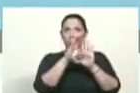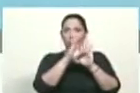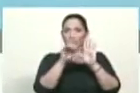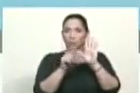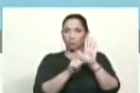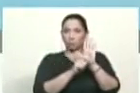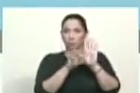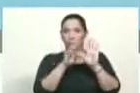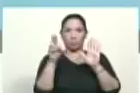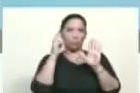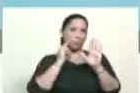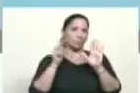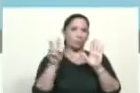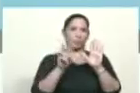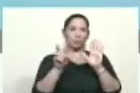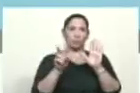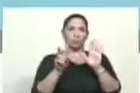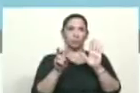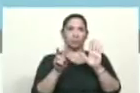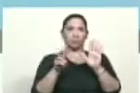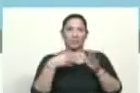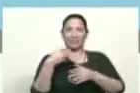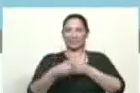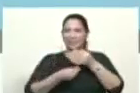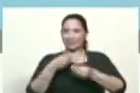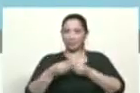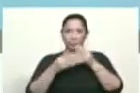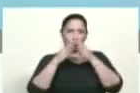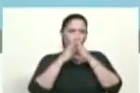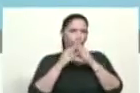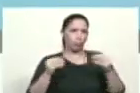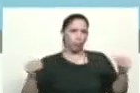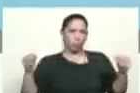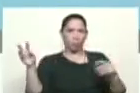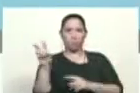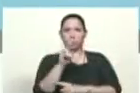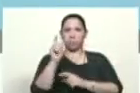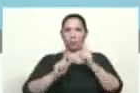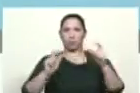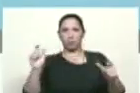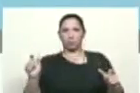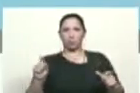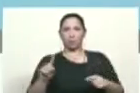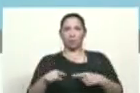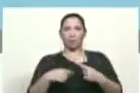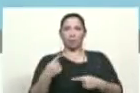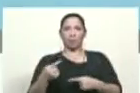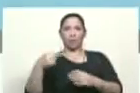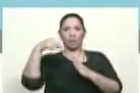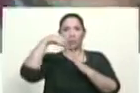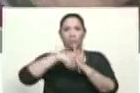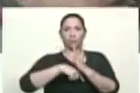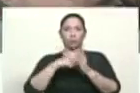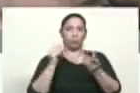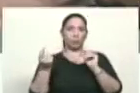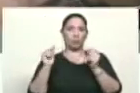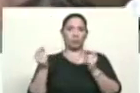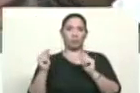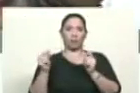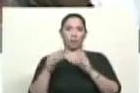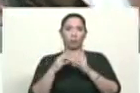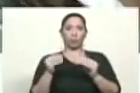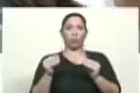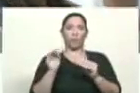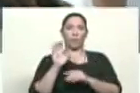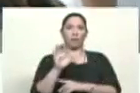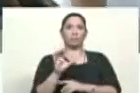República Bolivariana de Venezuela, que la hicimos entre todos los venezolanos, después de profundos debates, de debates en todo el